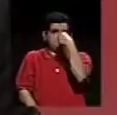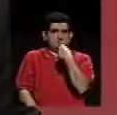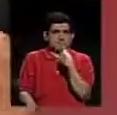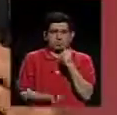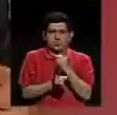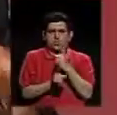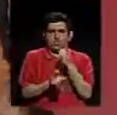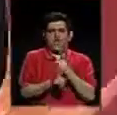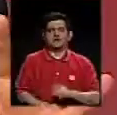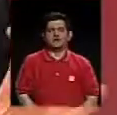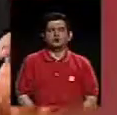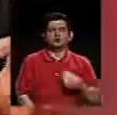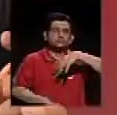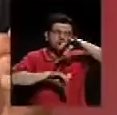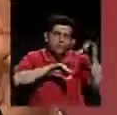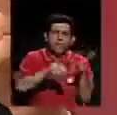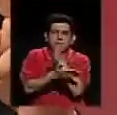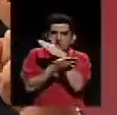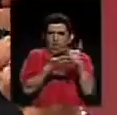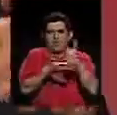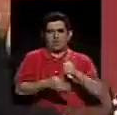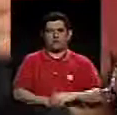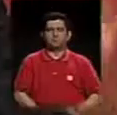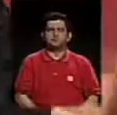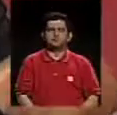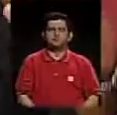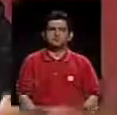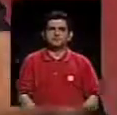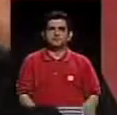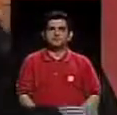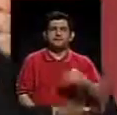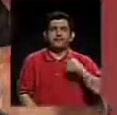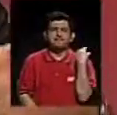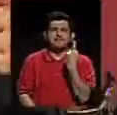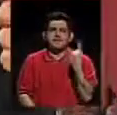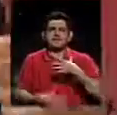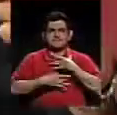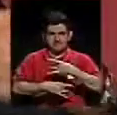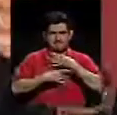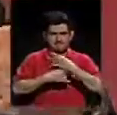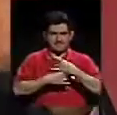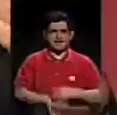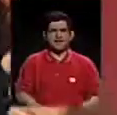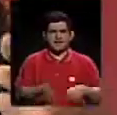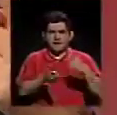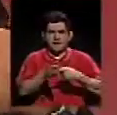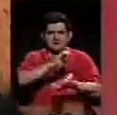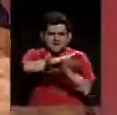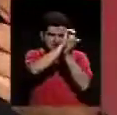más adecuado. Y le agrego algo más. Ha habido siempre interés muchas veces en